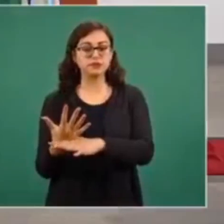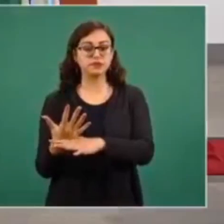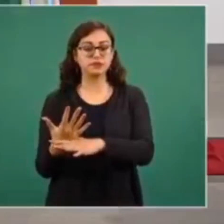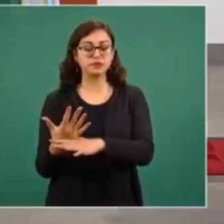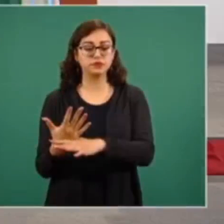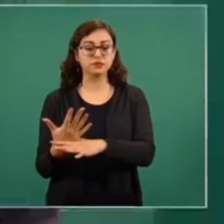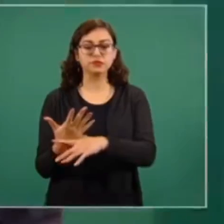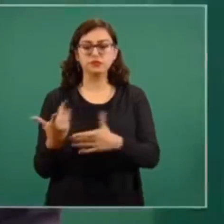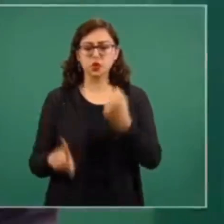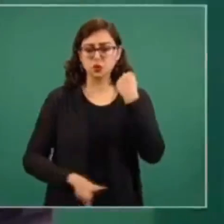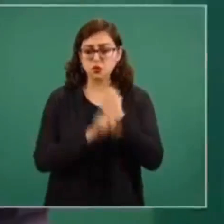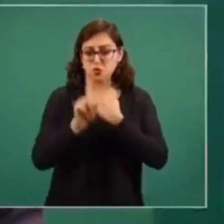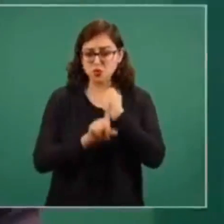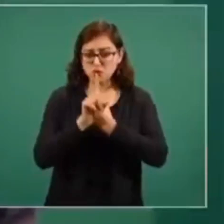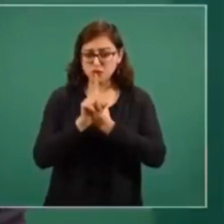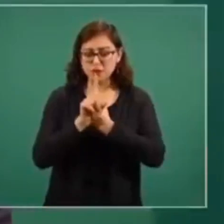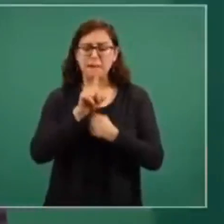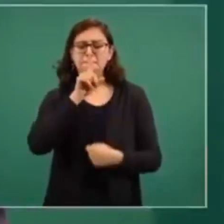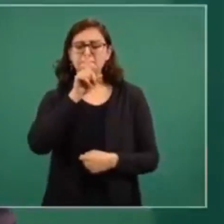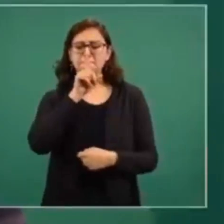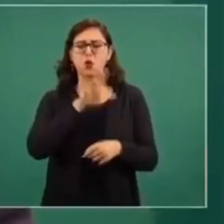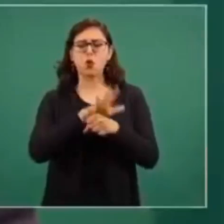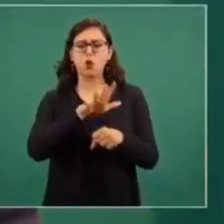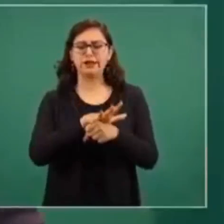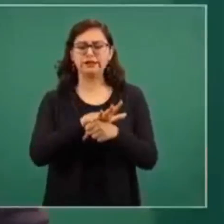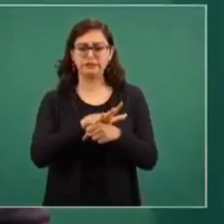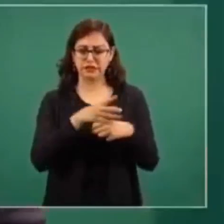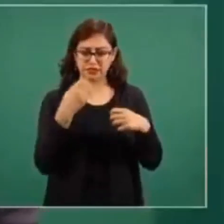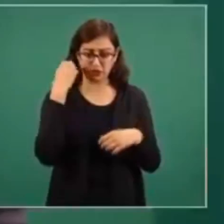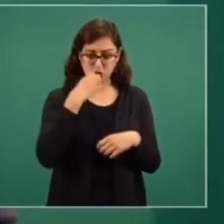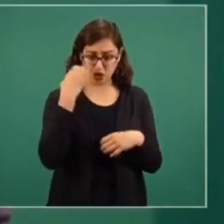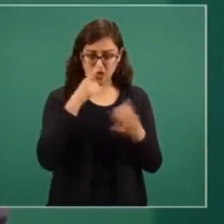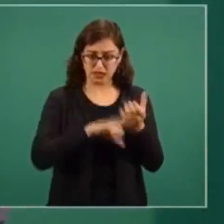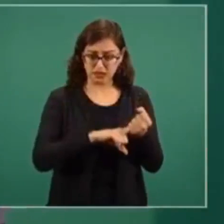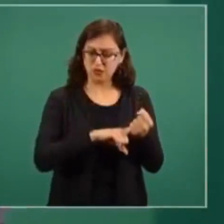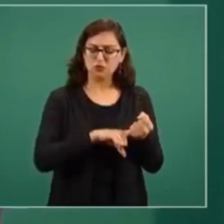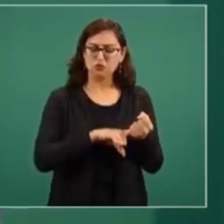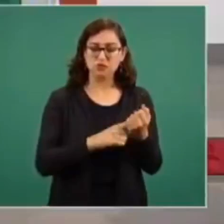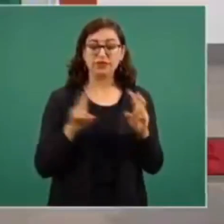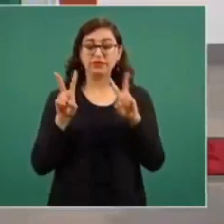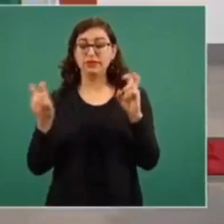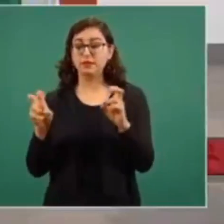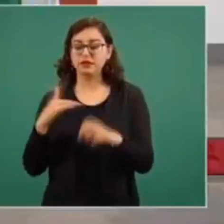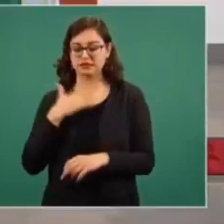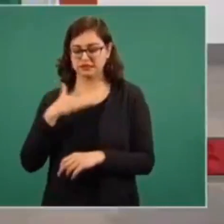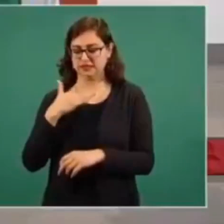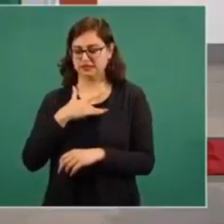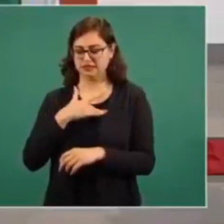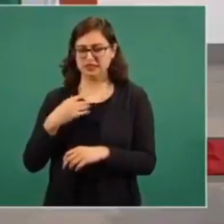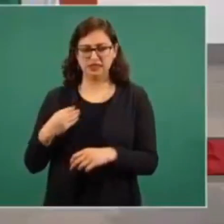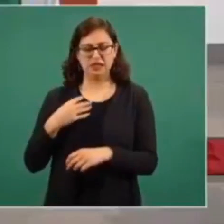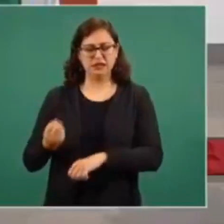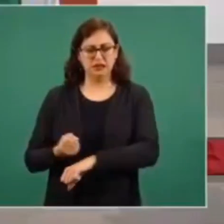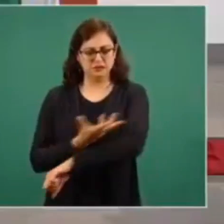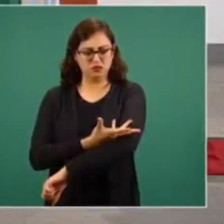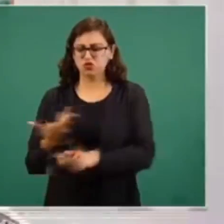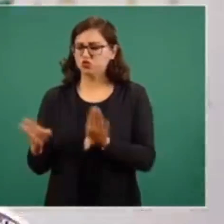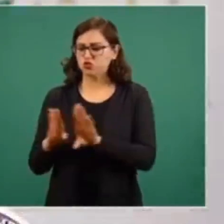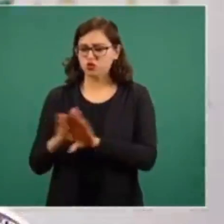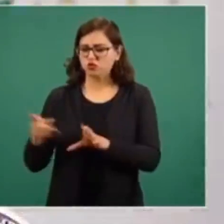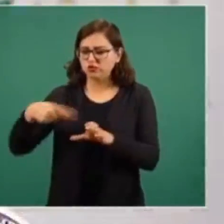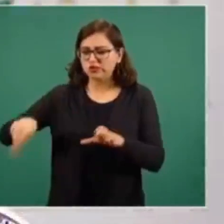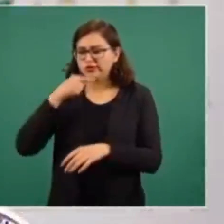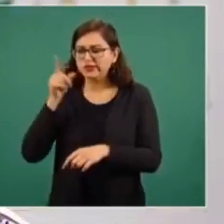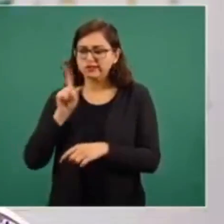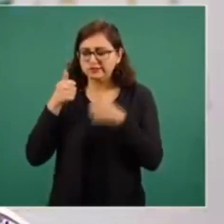problema académico, lo que hay que atender mucho a niñas y niños es en el tema también socioemocional. Y una cosa importante es